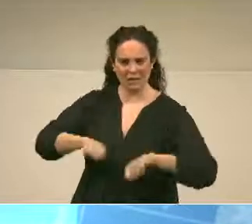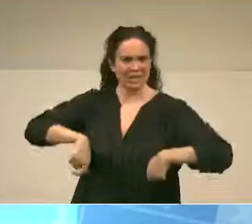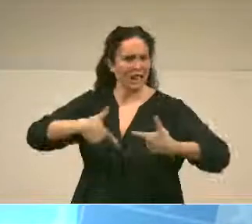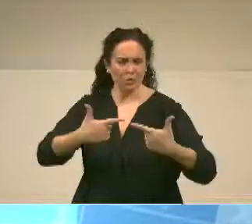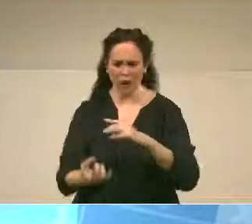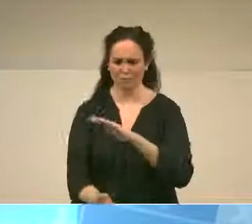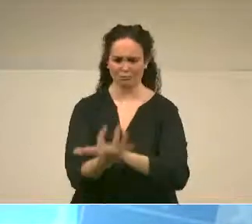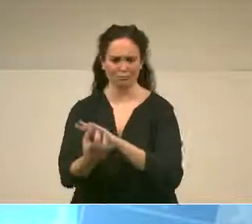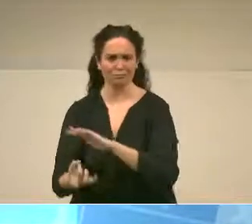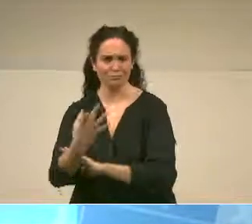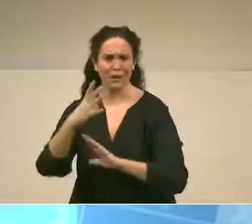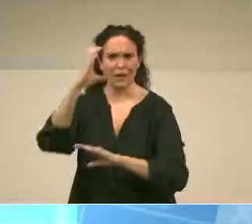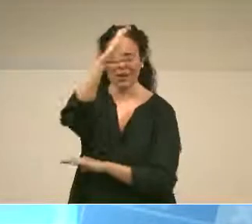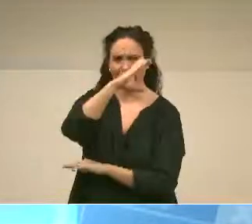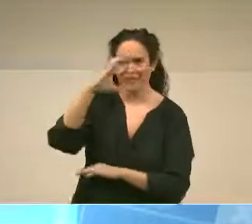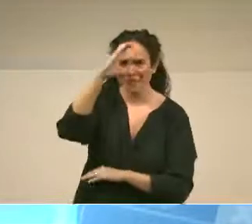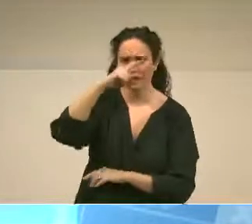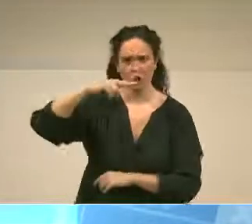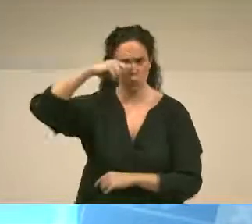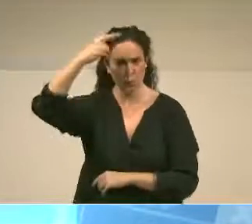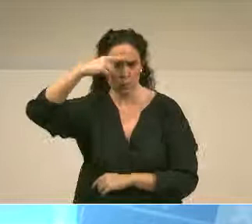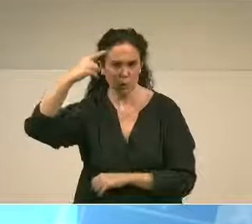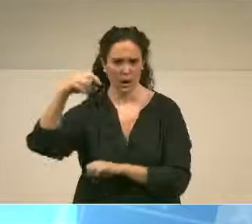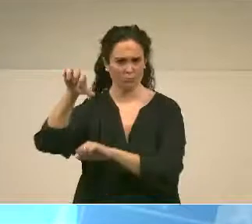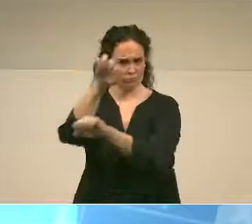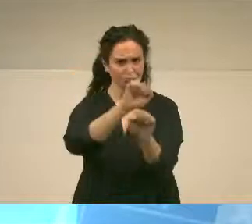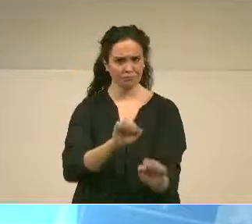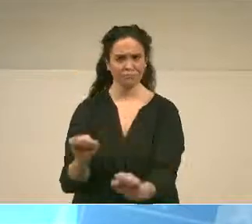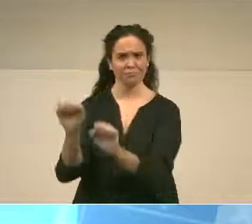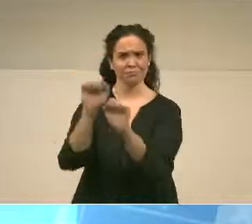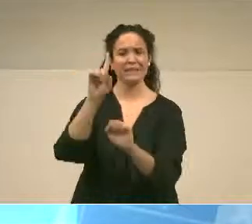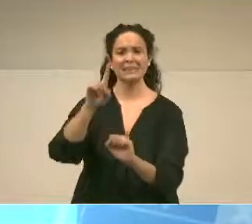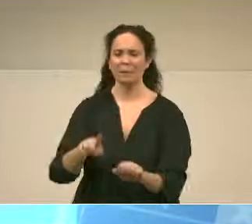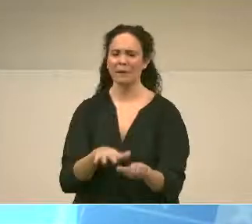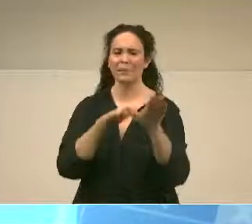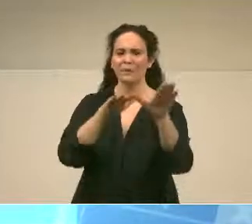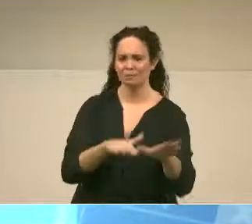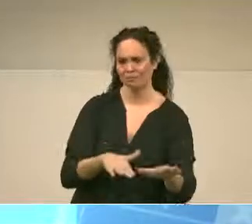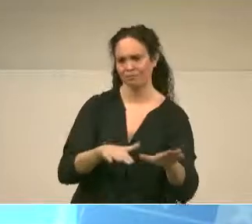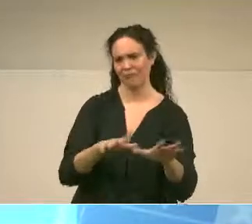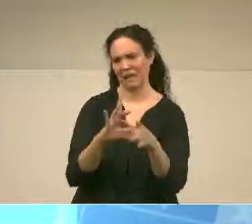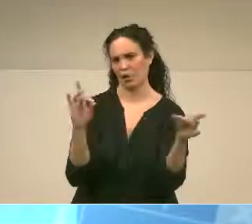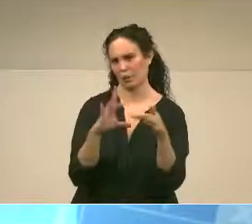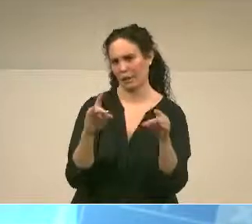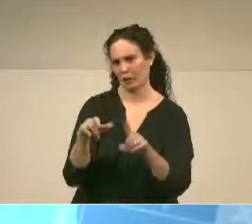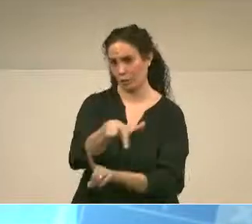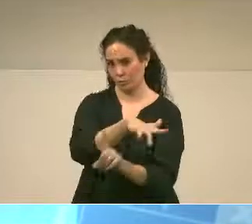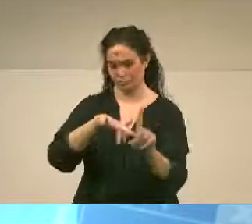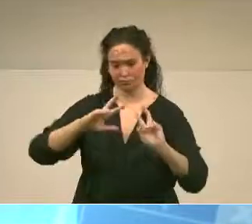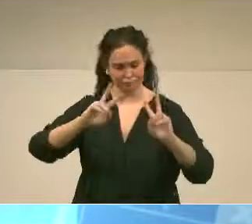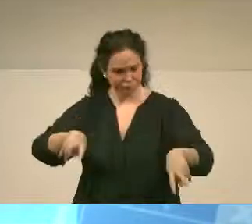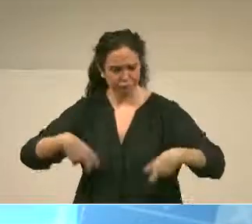productivos y científico-culturales, posibilitar la mejora, la recuperación y rehabilitación del medio natural en zonas que